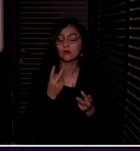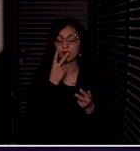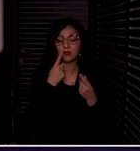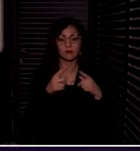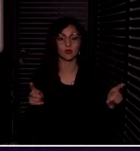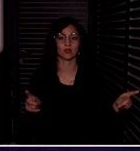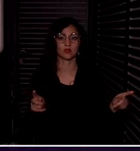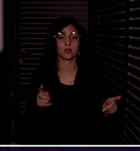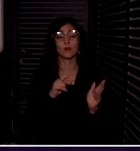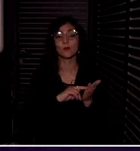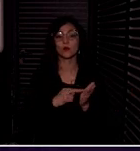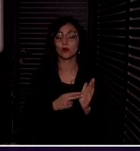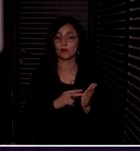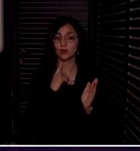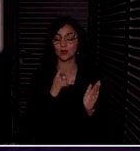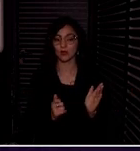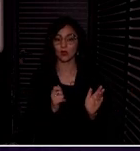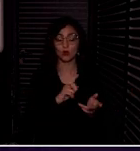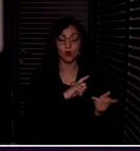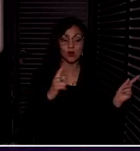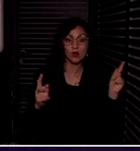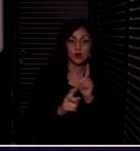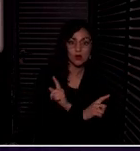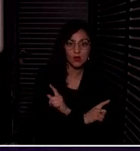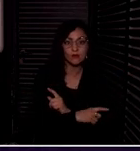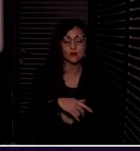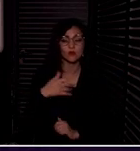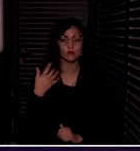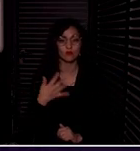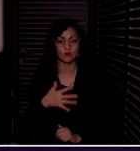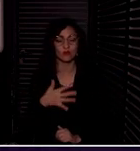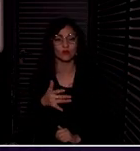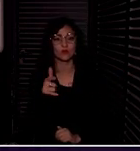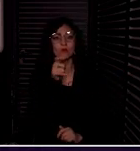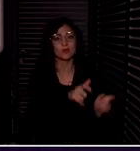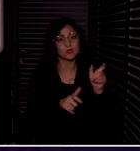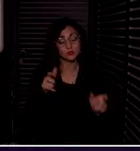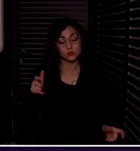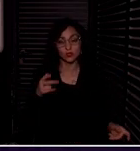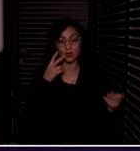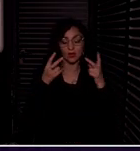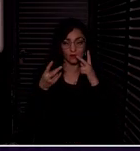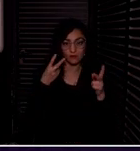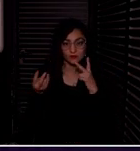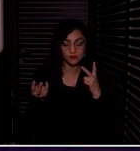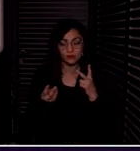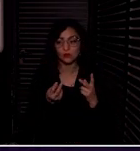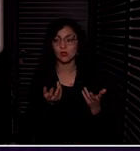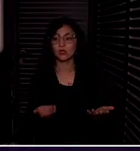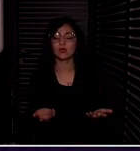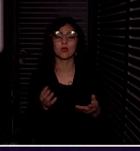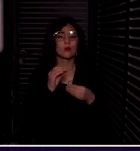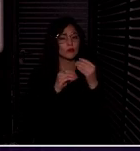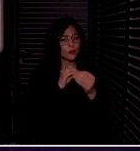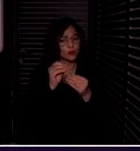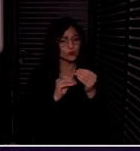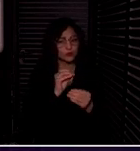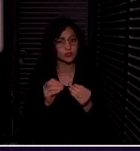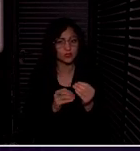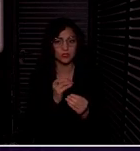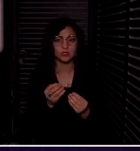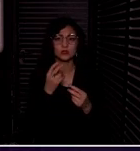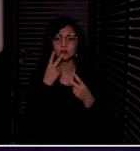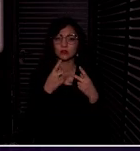Claro, el problema es que ha habido un cambio radical del sujeto televidente, de la cultura audiovisual, de los procesos que se han